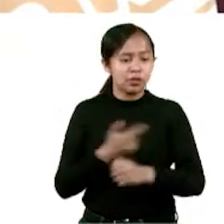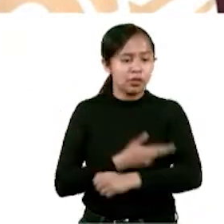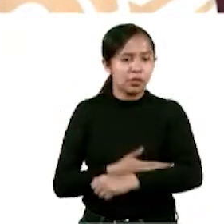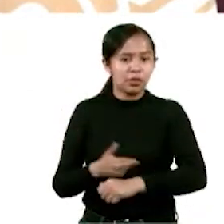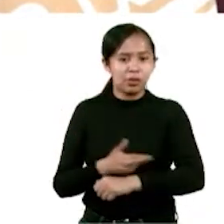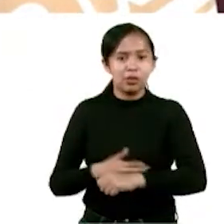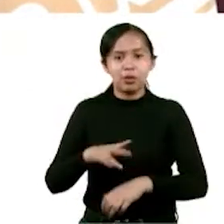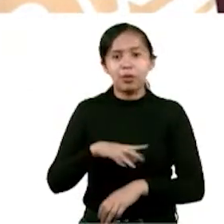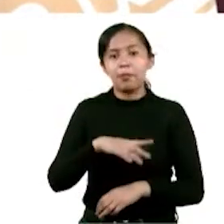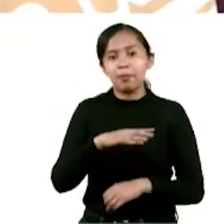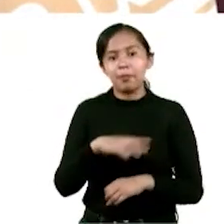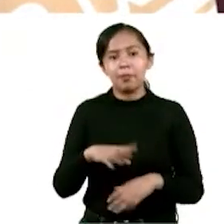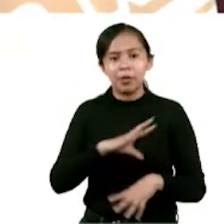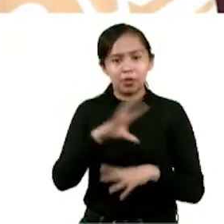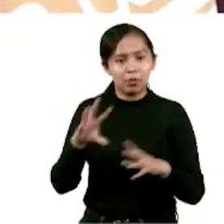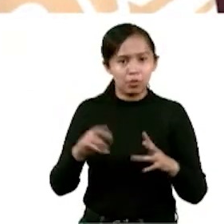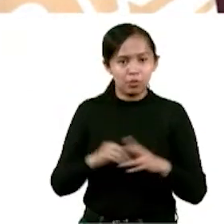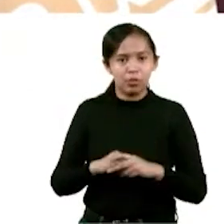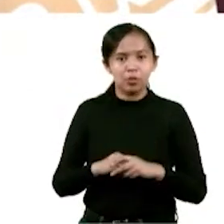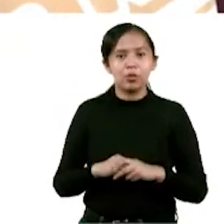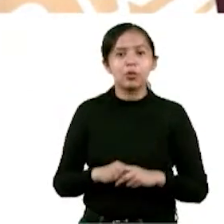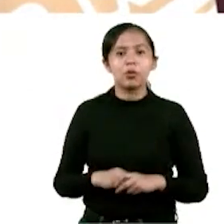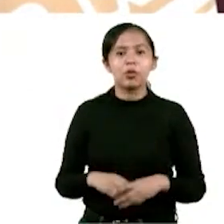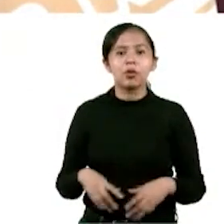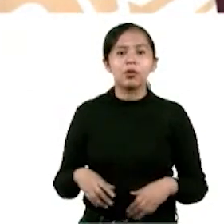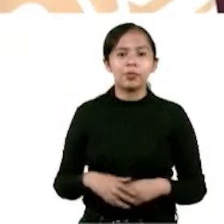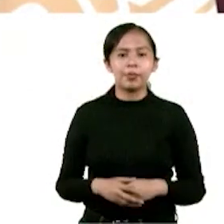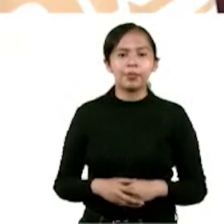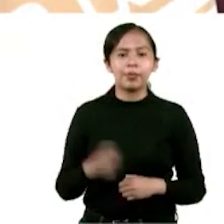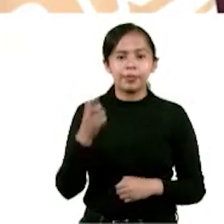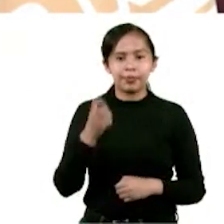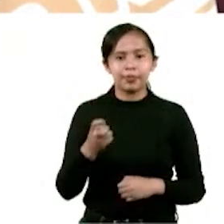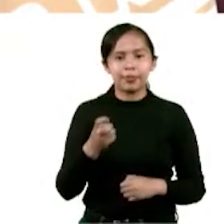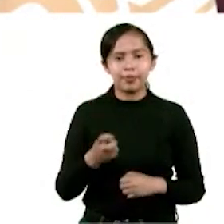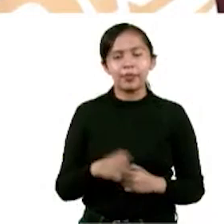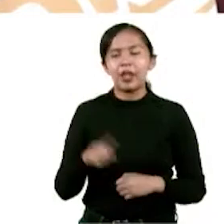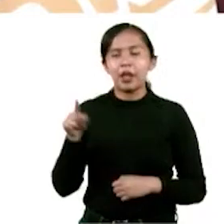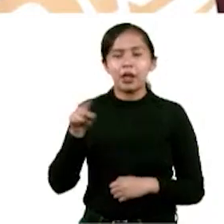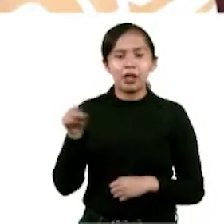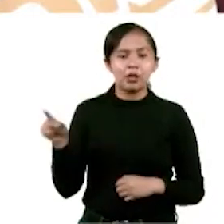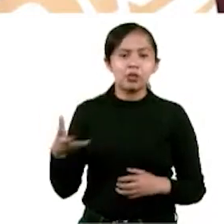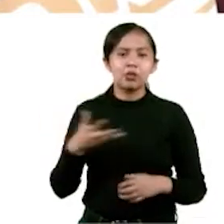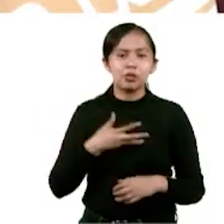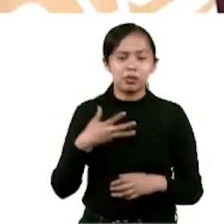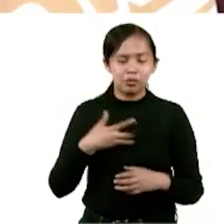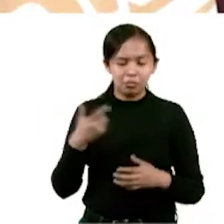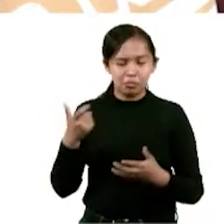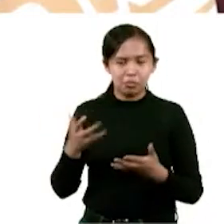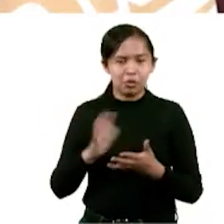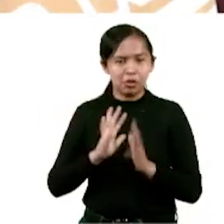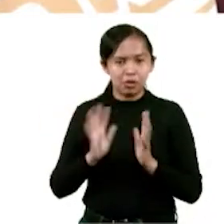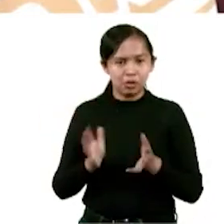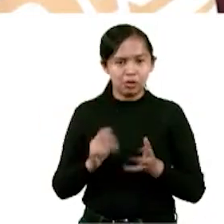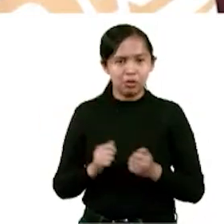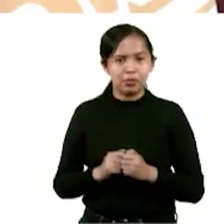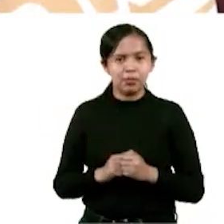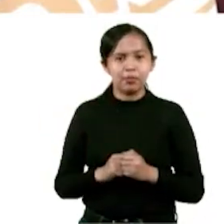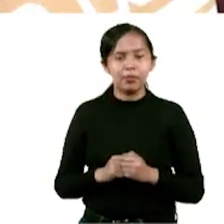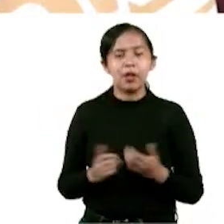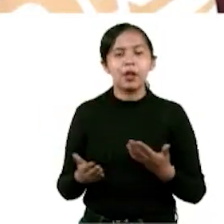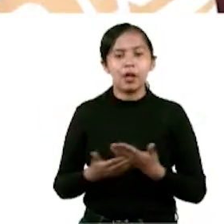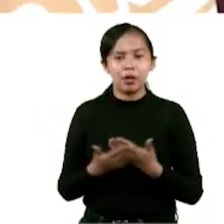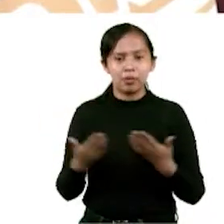órgano que tiene la facultad de aprobar el presupuesto. Entonces, ellos ya tienen su presupuesto,